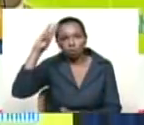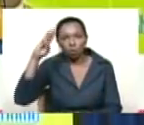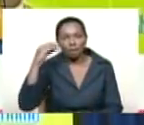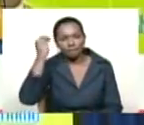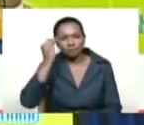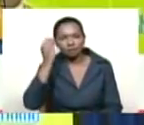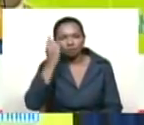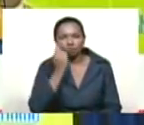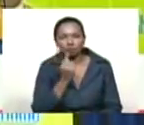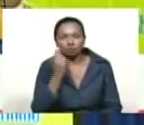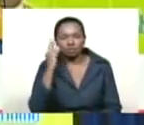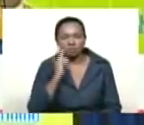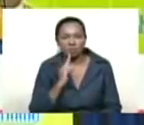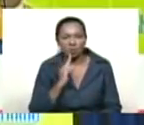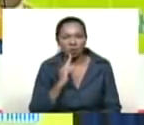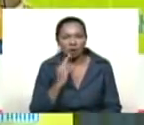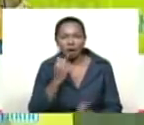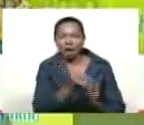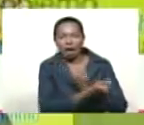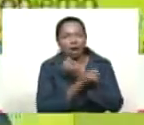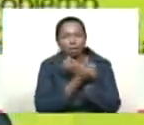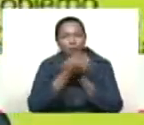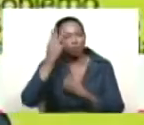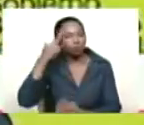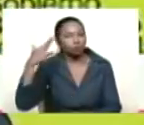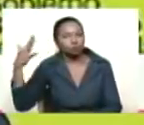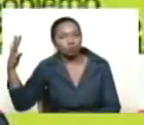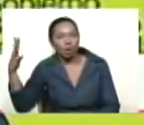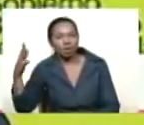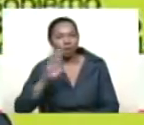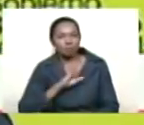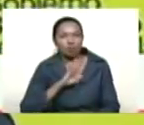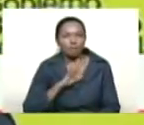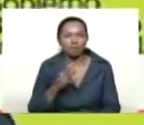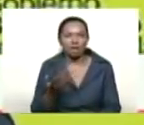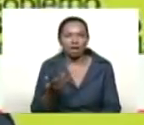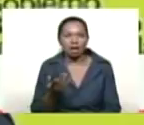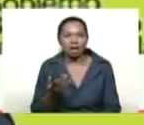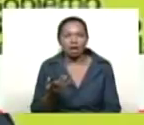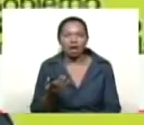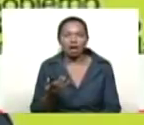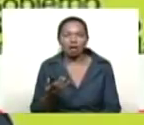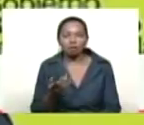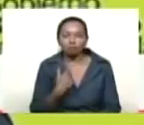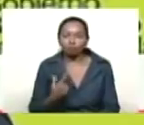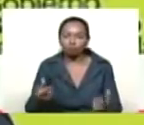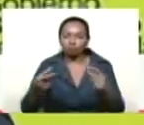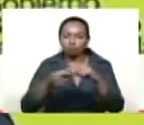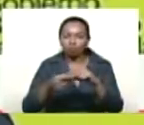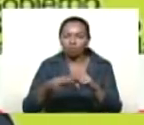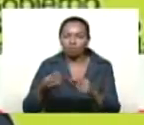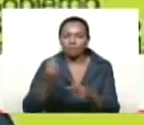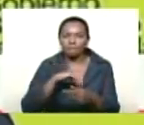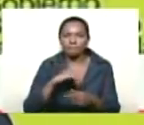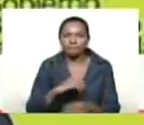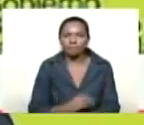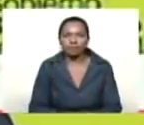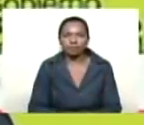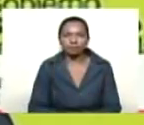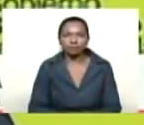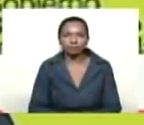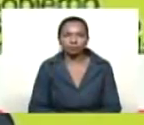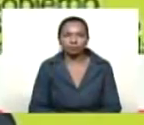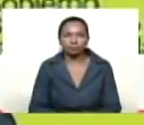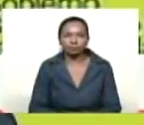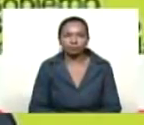El amor, los sueños, la utopía americana es lo que nos ha unido. Y luego